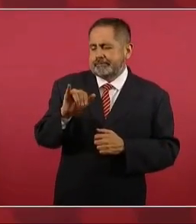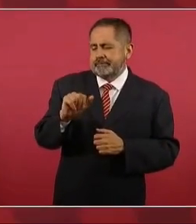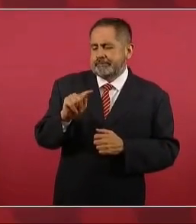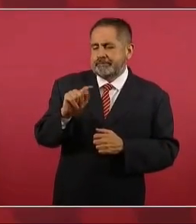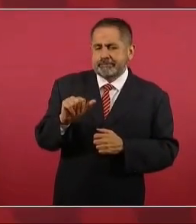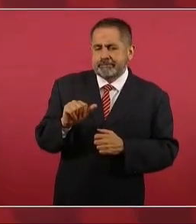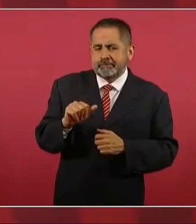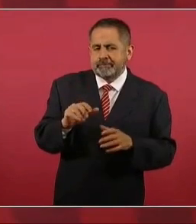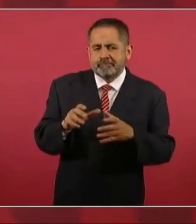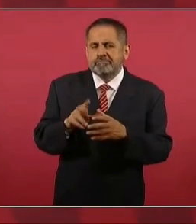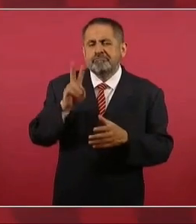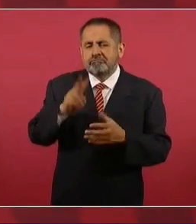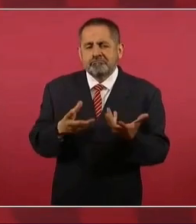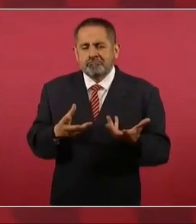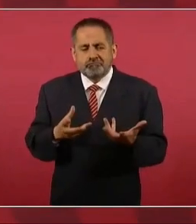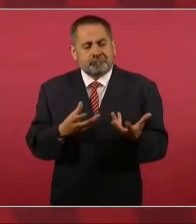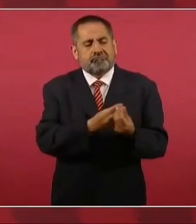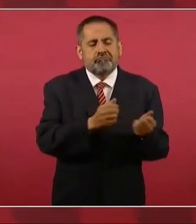conservadores,